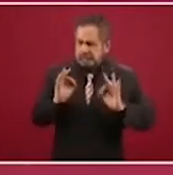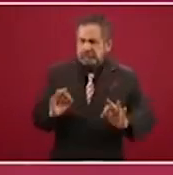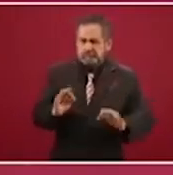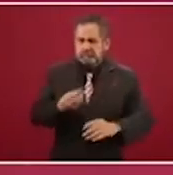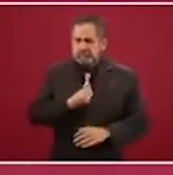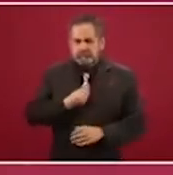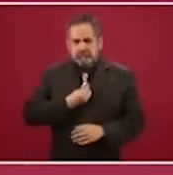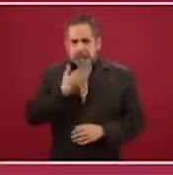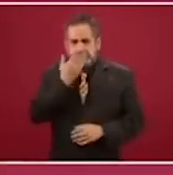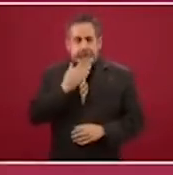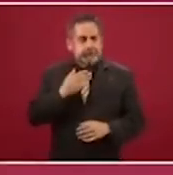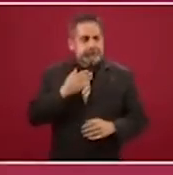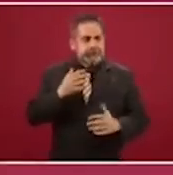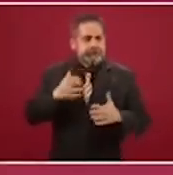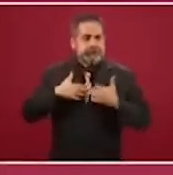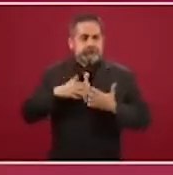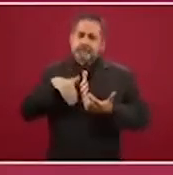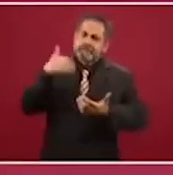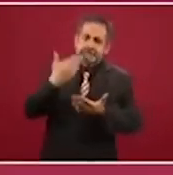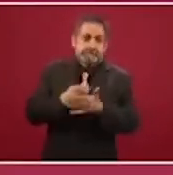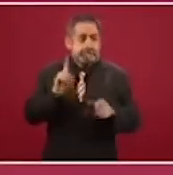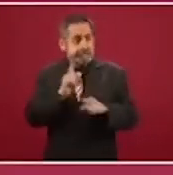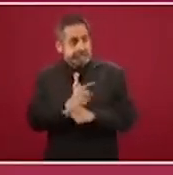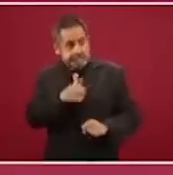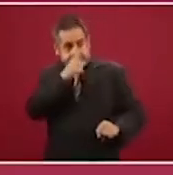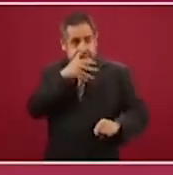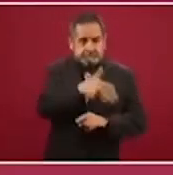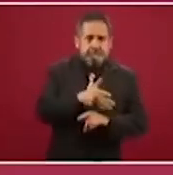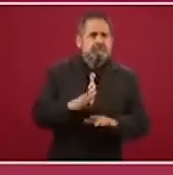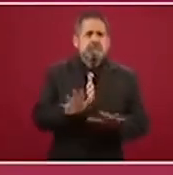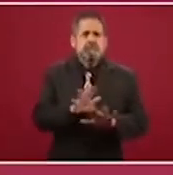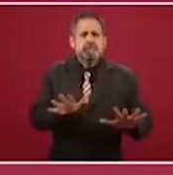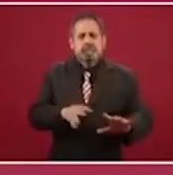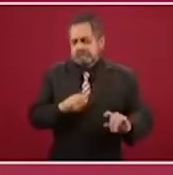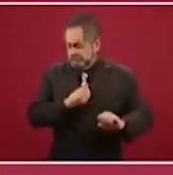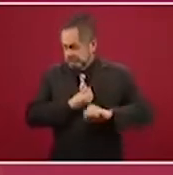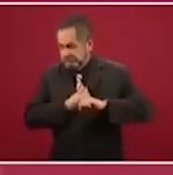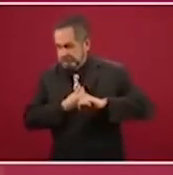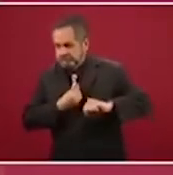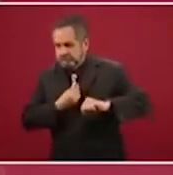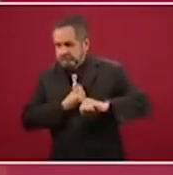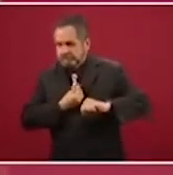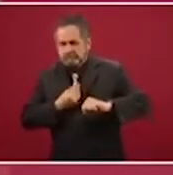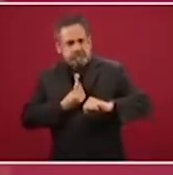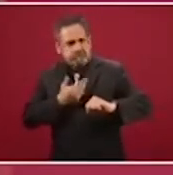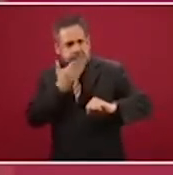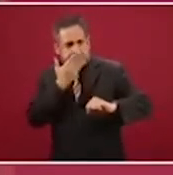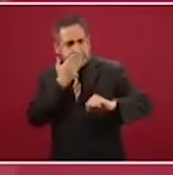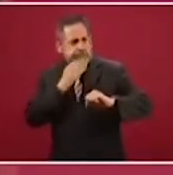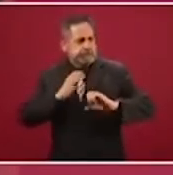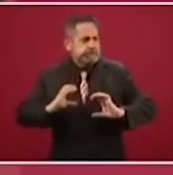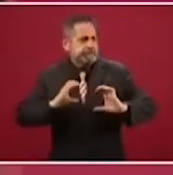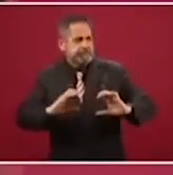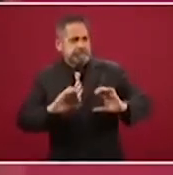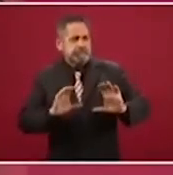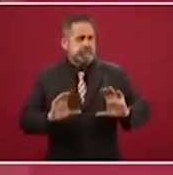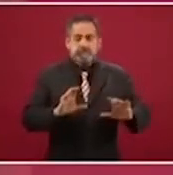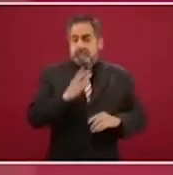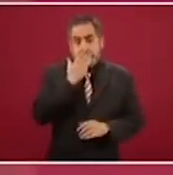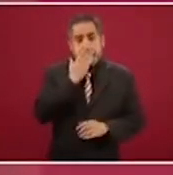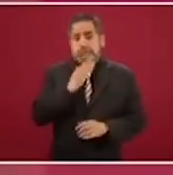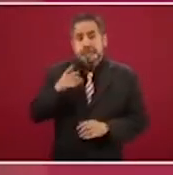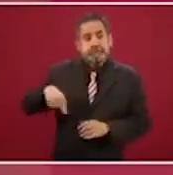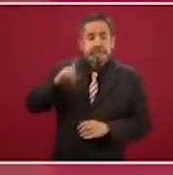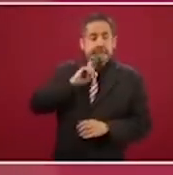y no cayeron en la trampa de la provocación de la violencia.